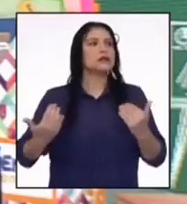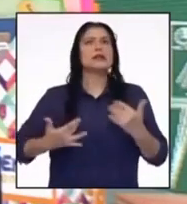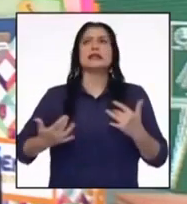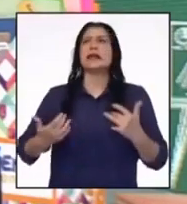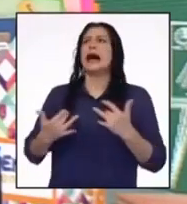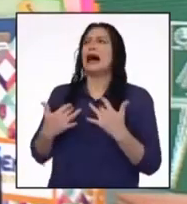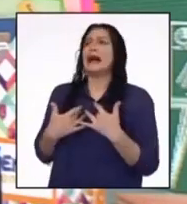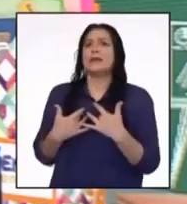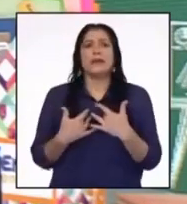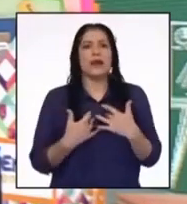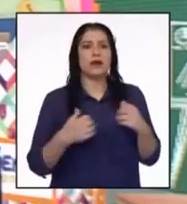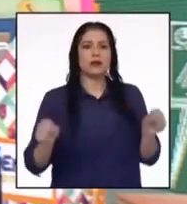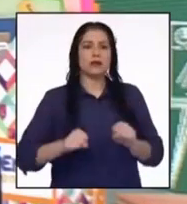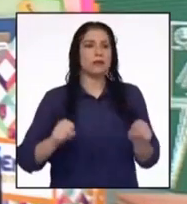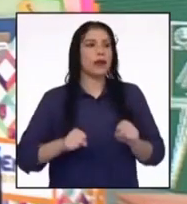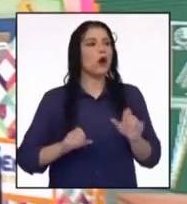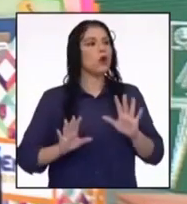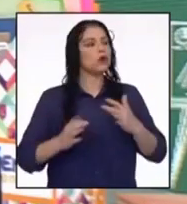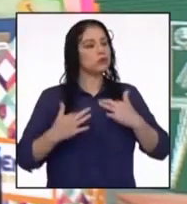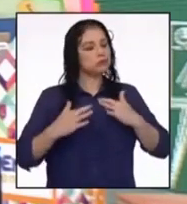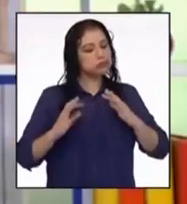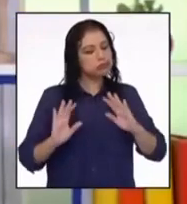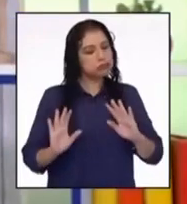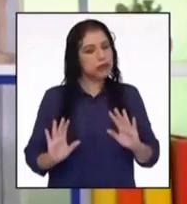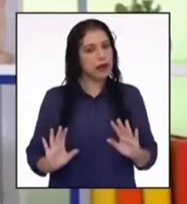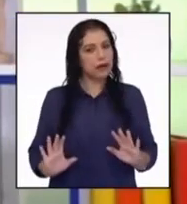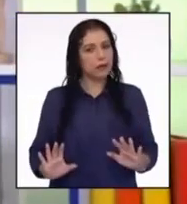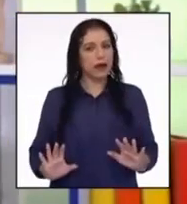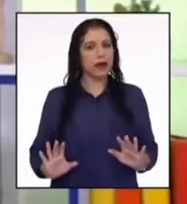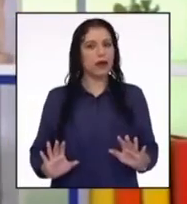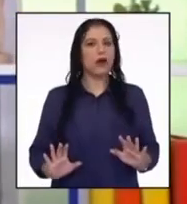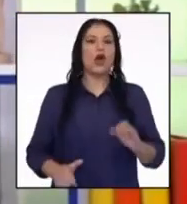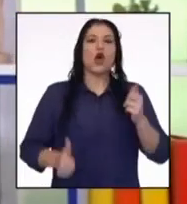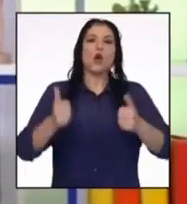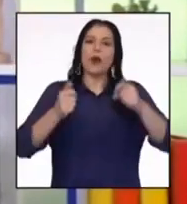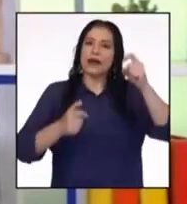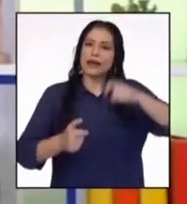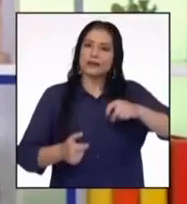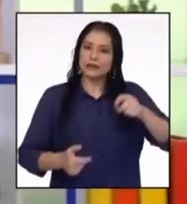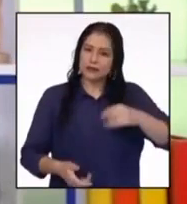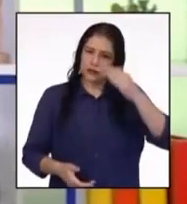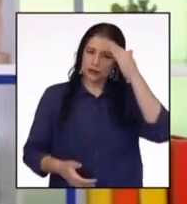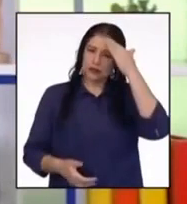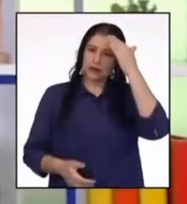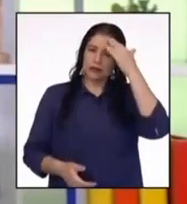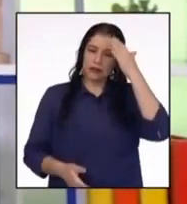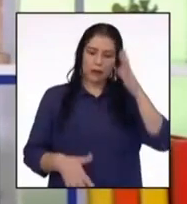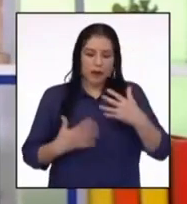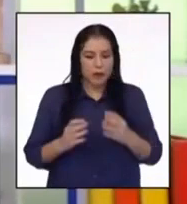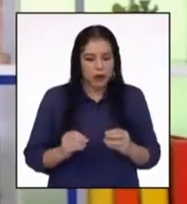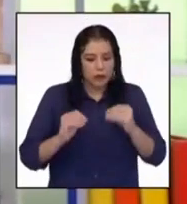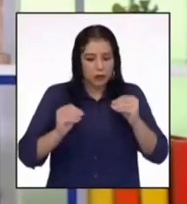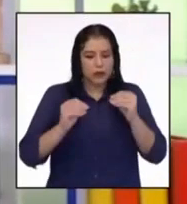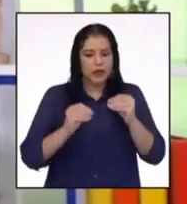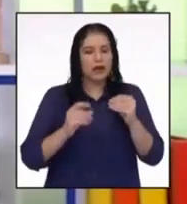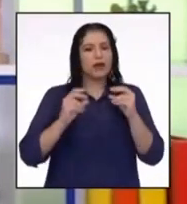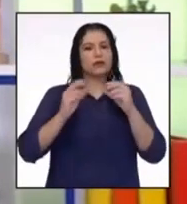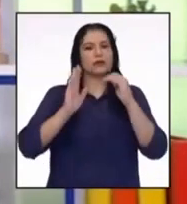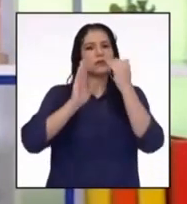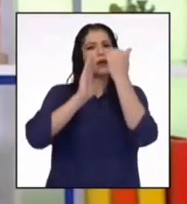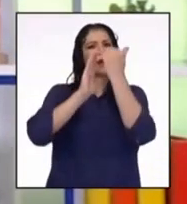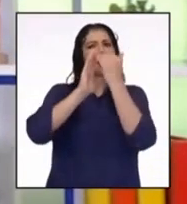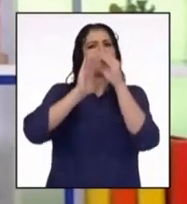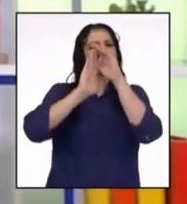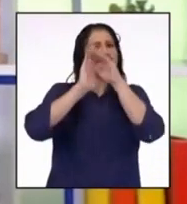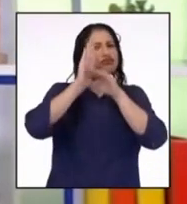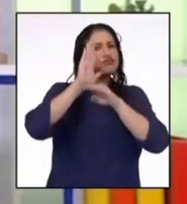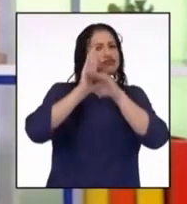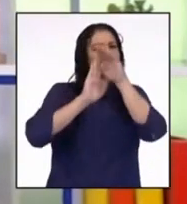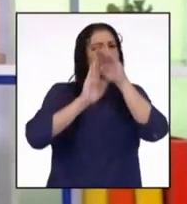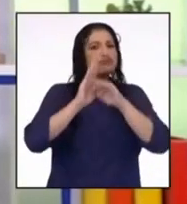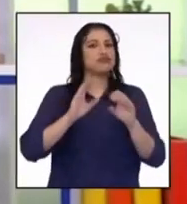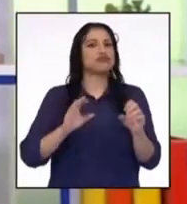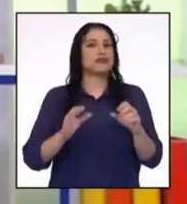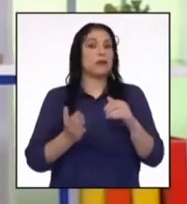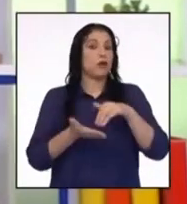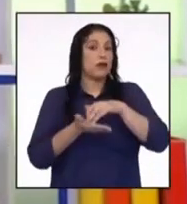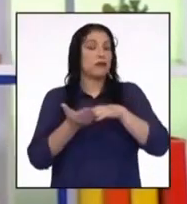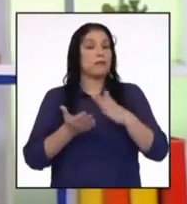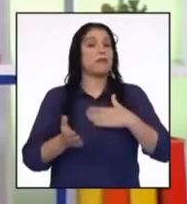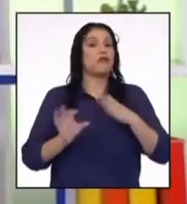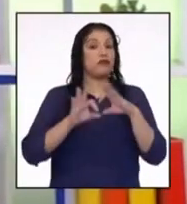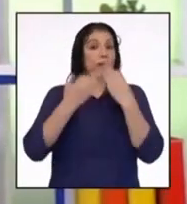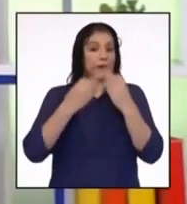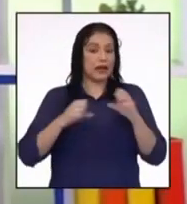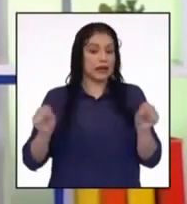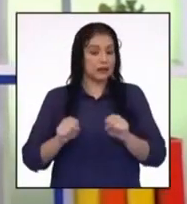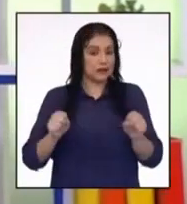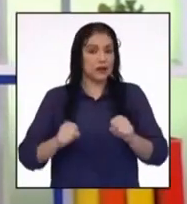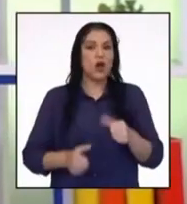los temblores o nos quedamos tranquilos? ¿Qué debo tener en cuenta para establecer los niveles de vulnerabilidad ante los sismos? ¿Con